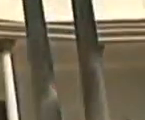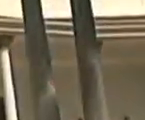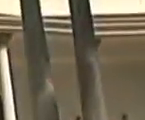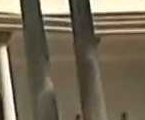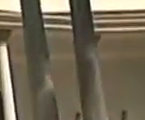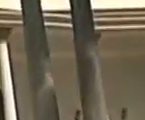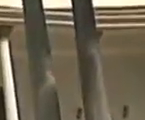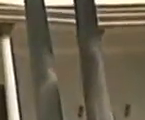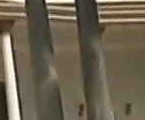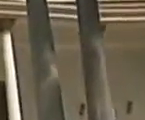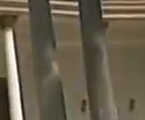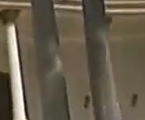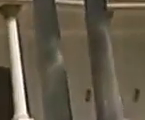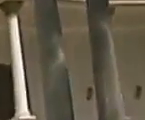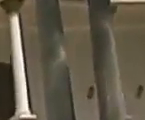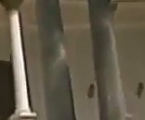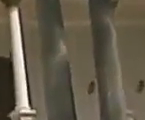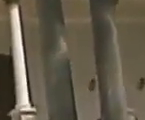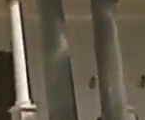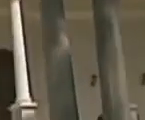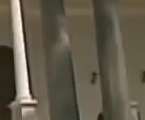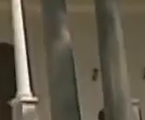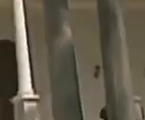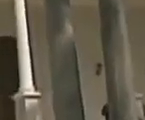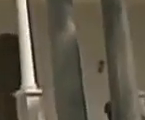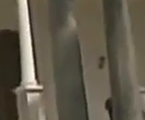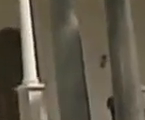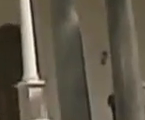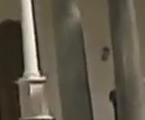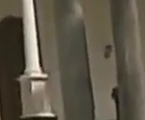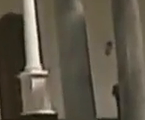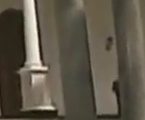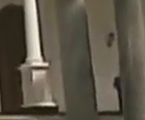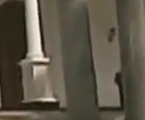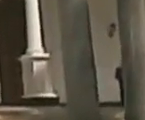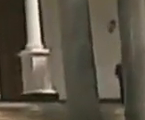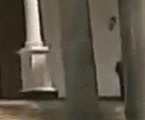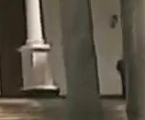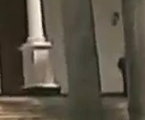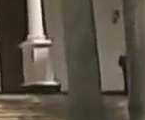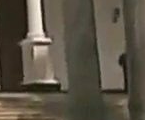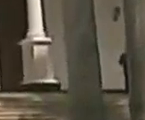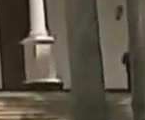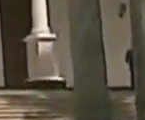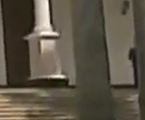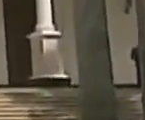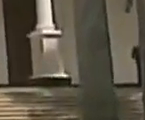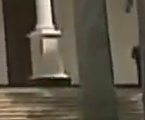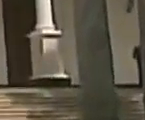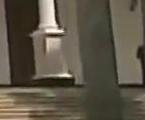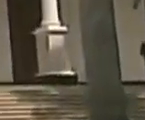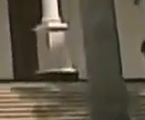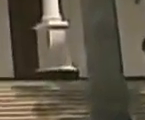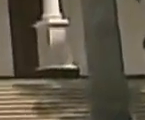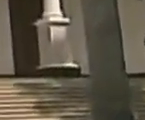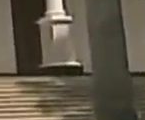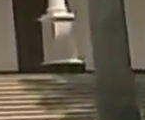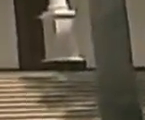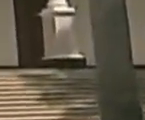tal como lo establece la Carta Magna, la Constitución de la República Bolivariana de Venezuela en su